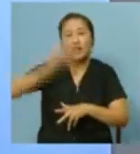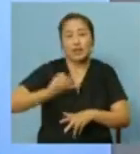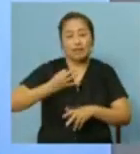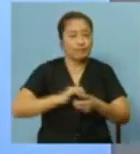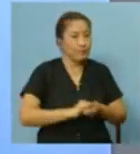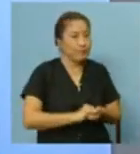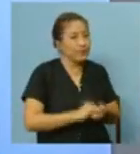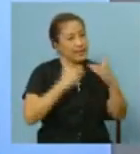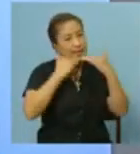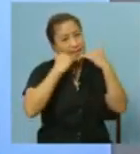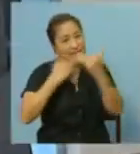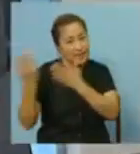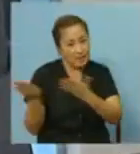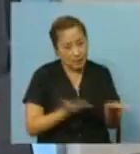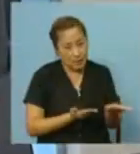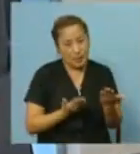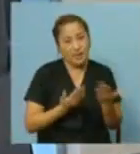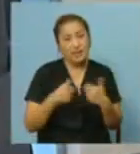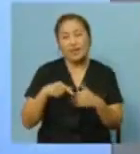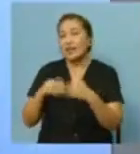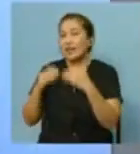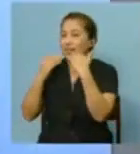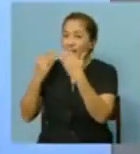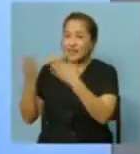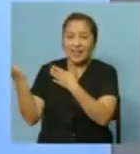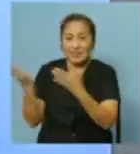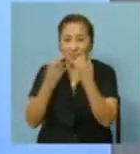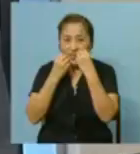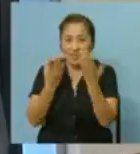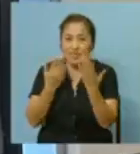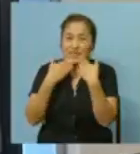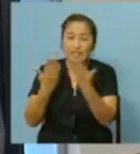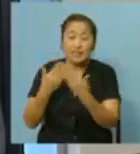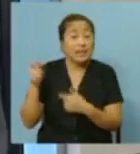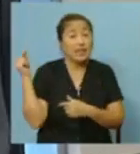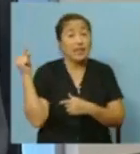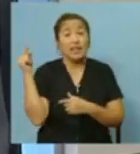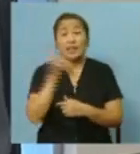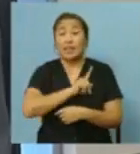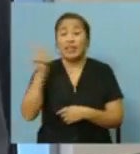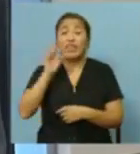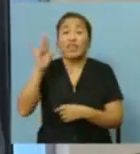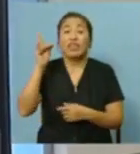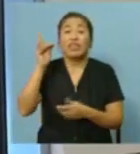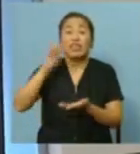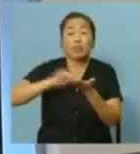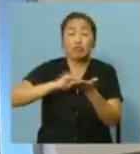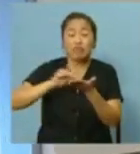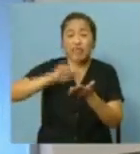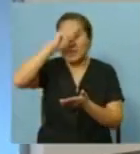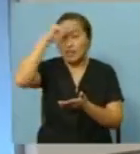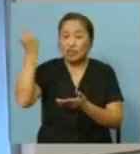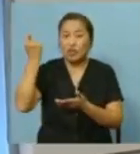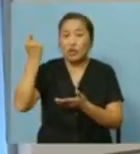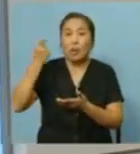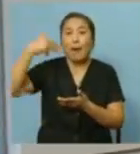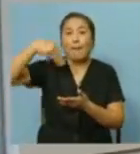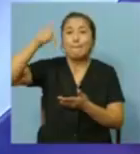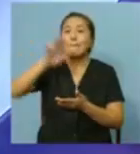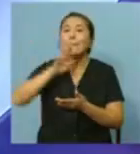cumple muchas gracias por estar la diputada un gusto muchas gracias la palabra de la diputada nacional alejandra